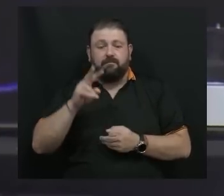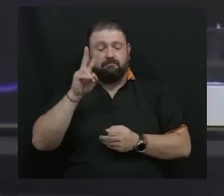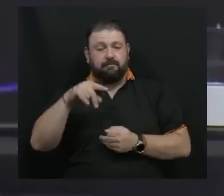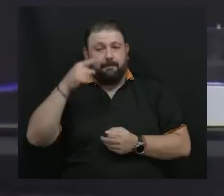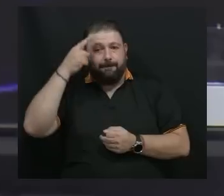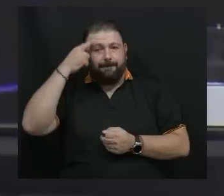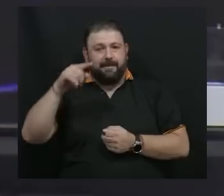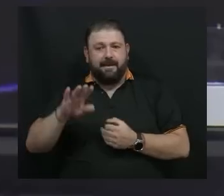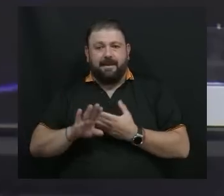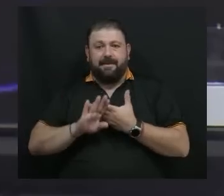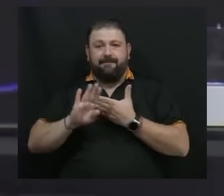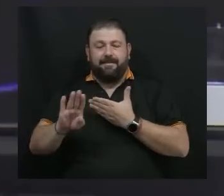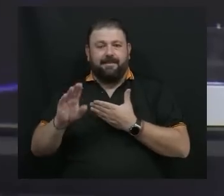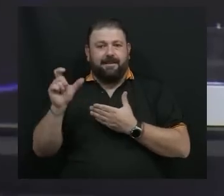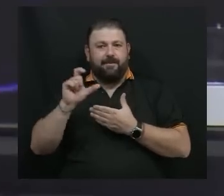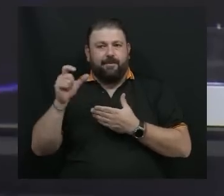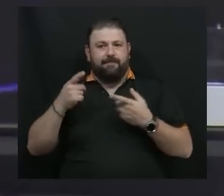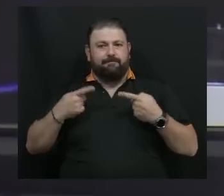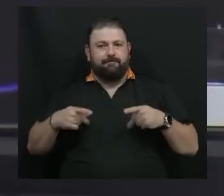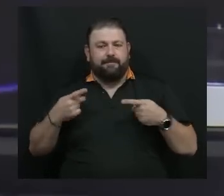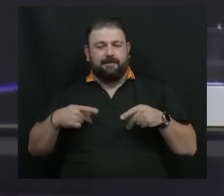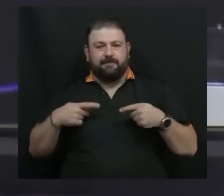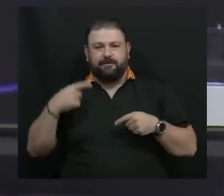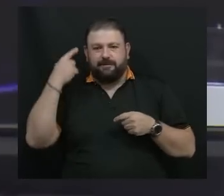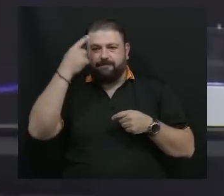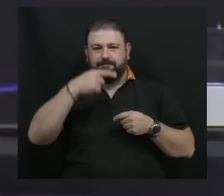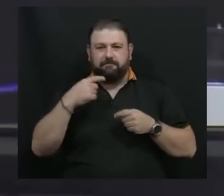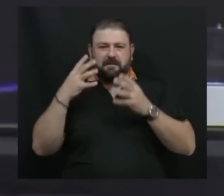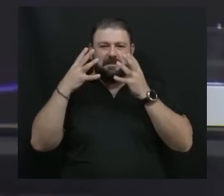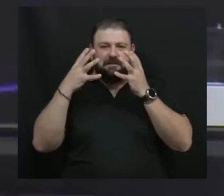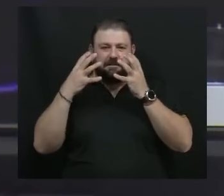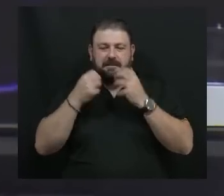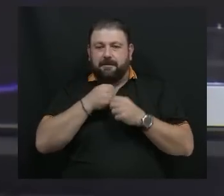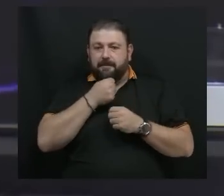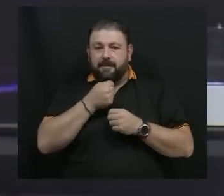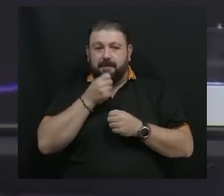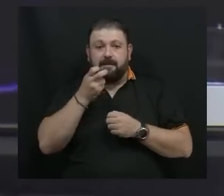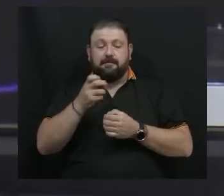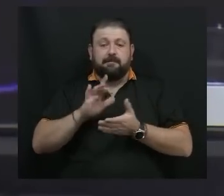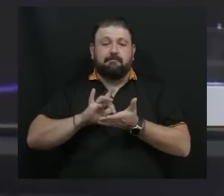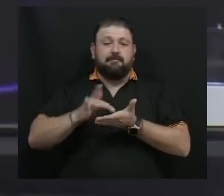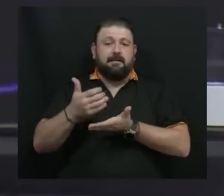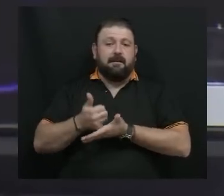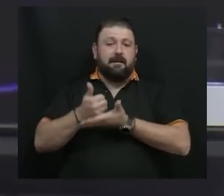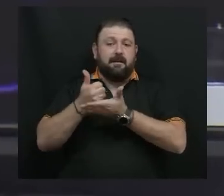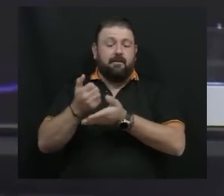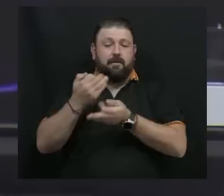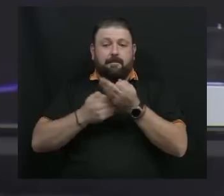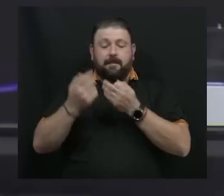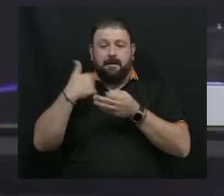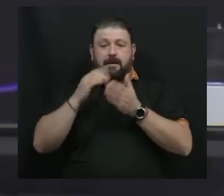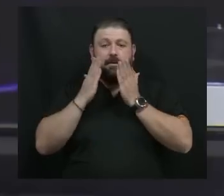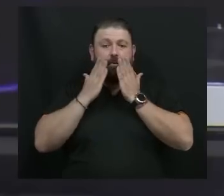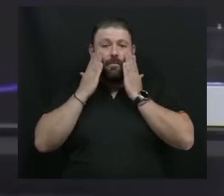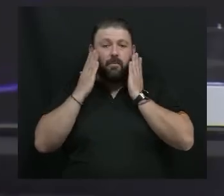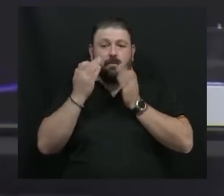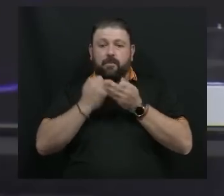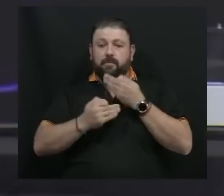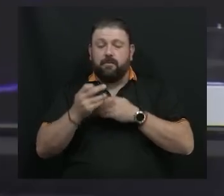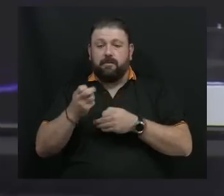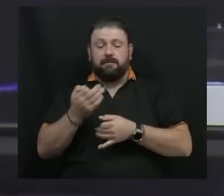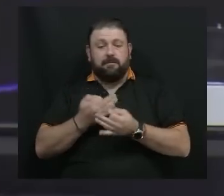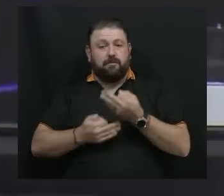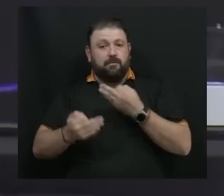el paso del tiempo a toda costa. Y tenemos la herramienta perfecta para hacerlo. System, que es el